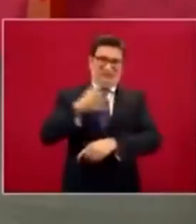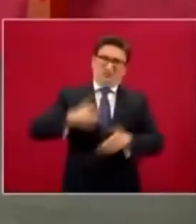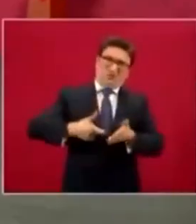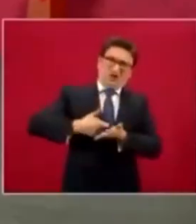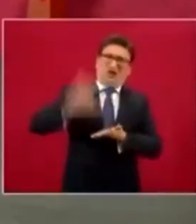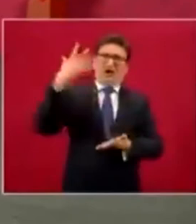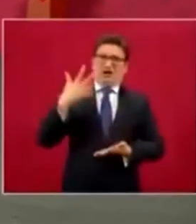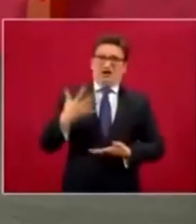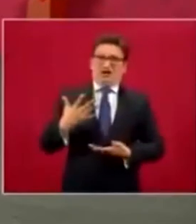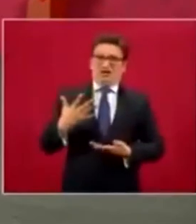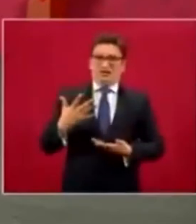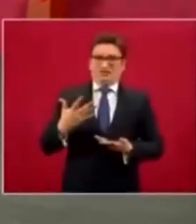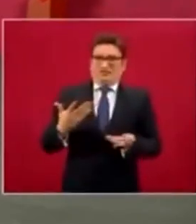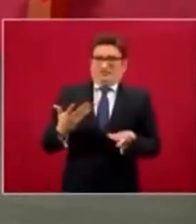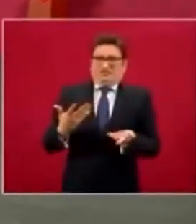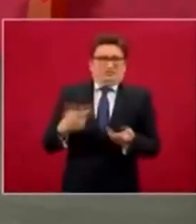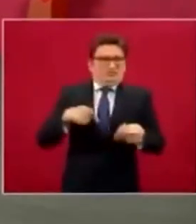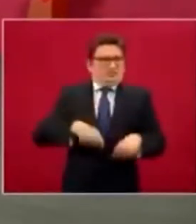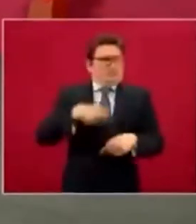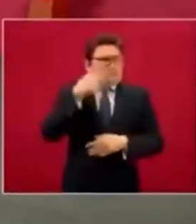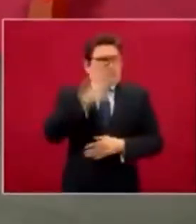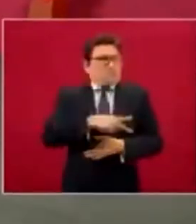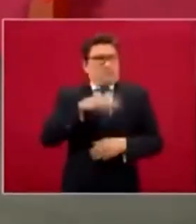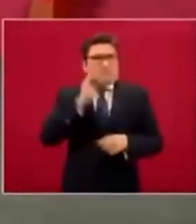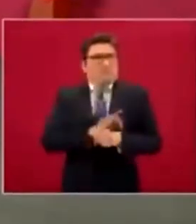¿En qué se beneficia el pueblo?